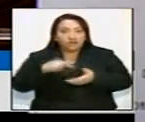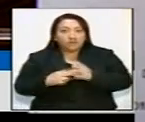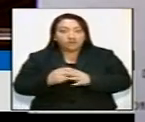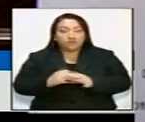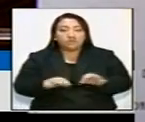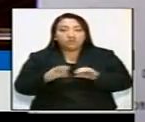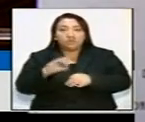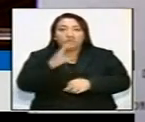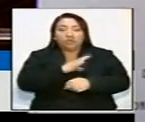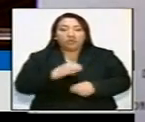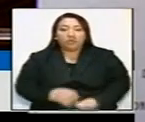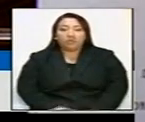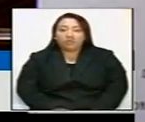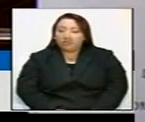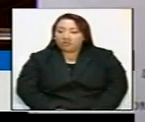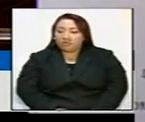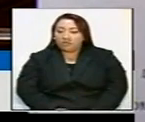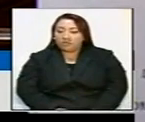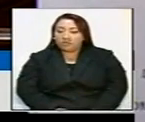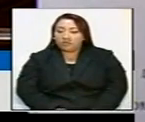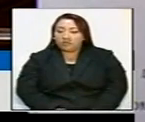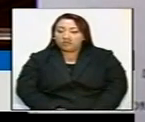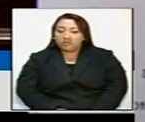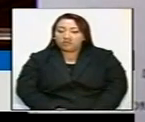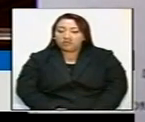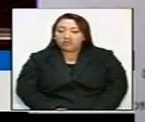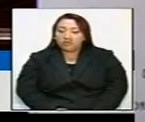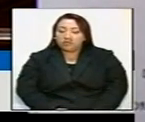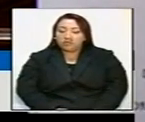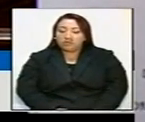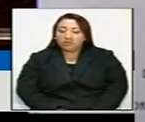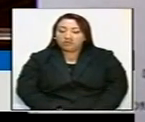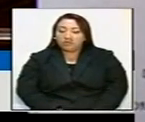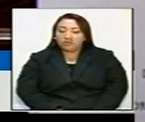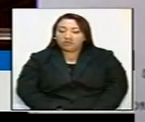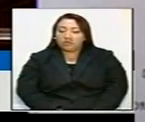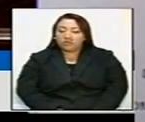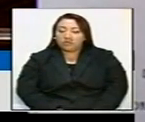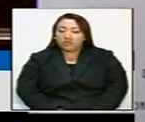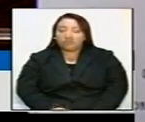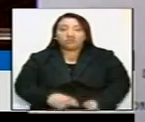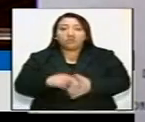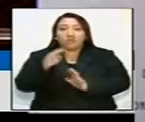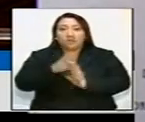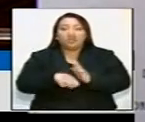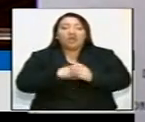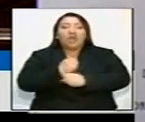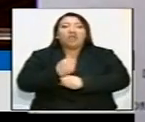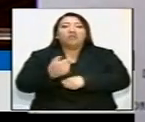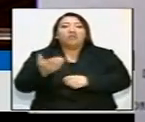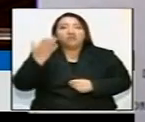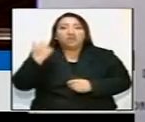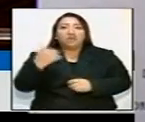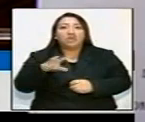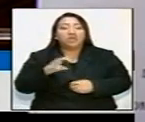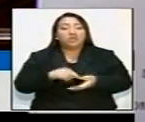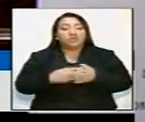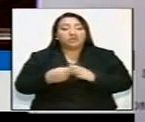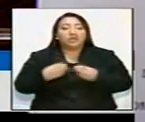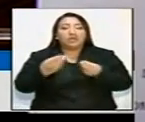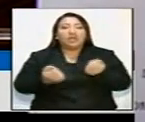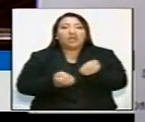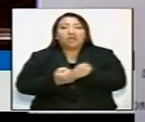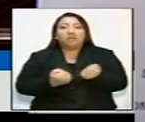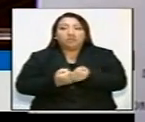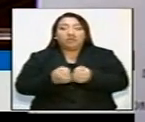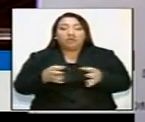una política de Estado. La primera política de Estado en estos temas de competitividad y productividad que salió a fines del año pasado. Digamos que eso es lo que le da el soporte